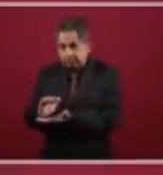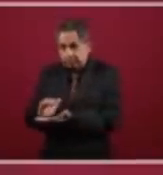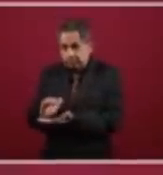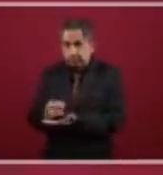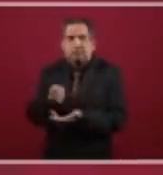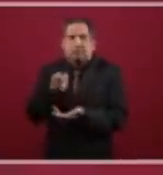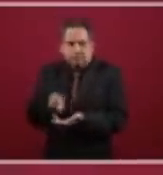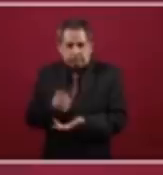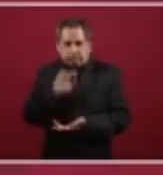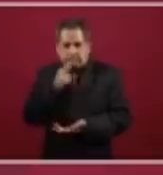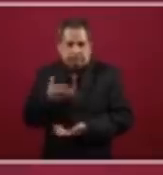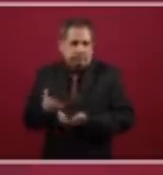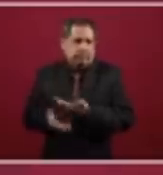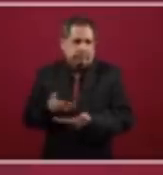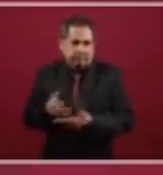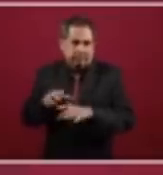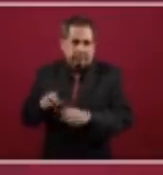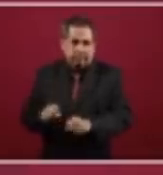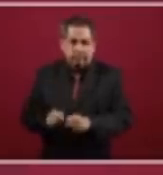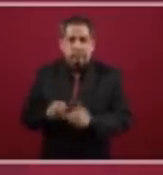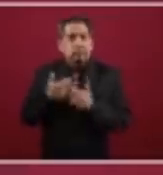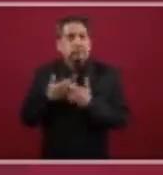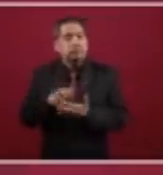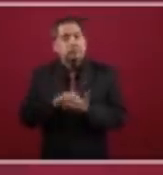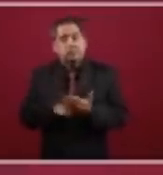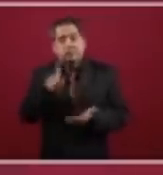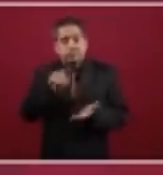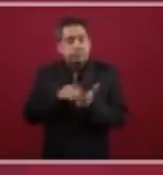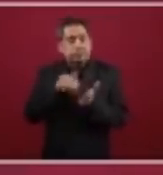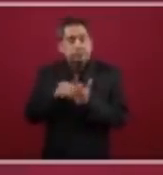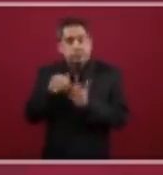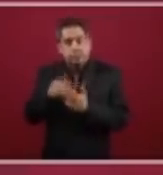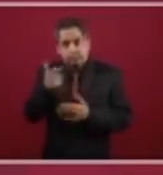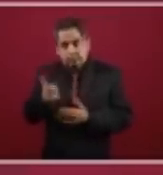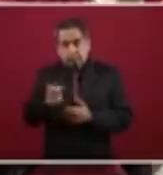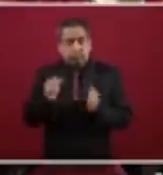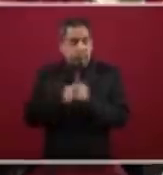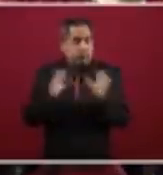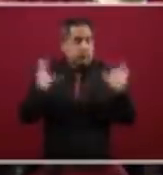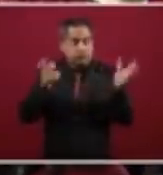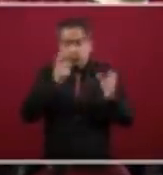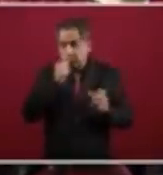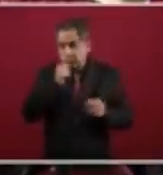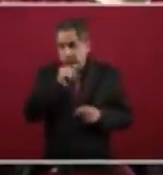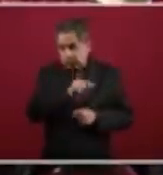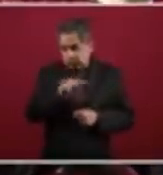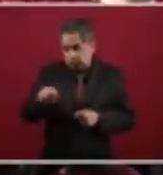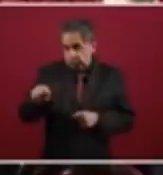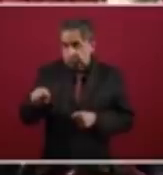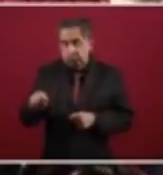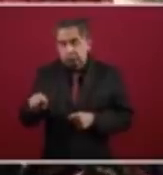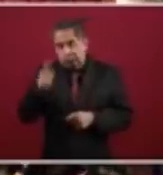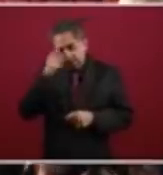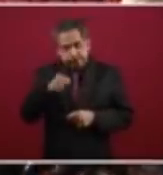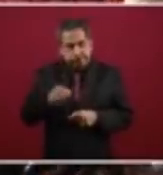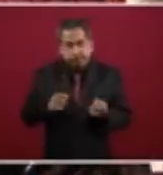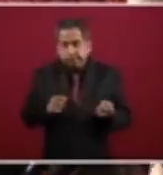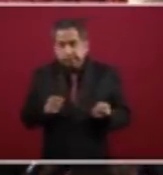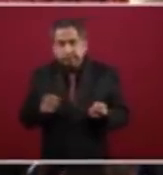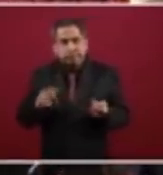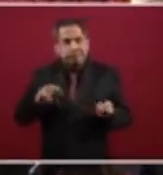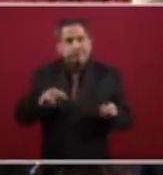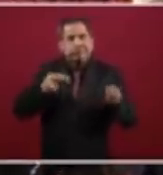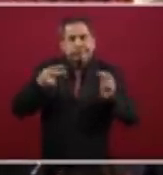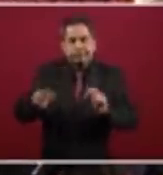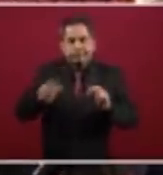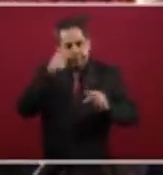ese procedimiento se ahorró cerca de 1,000 millones de pesos con las patrullas al poderlo poner